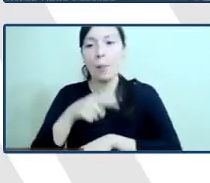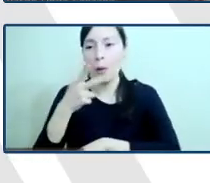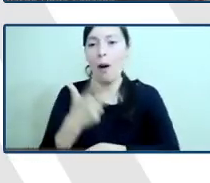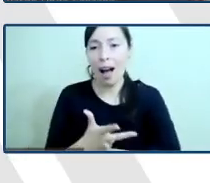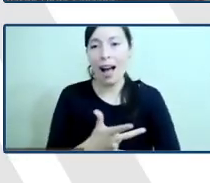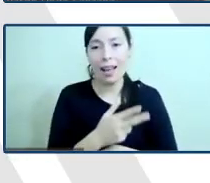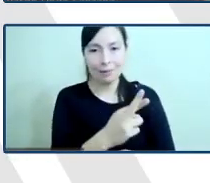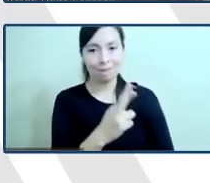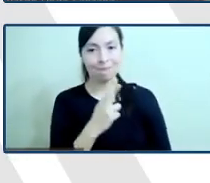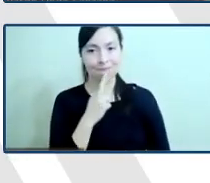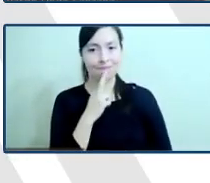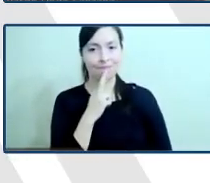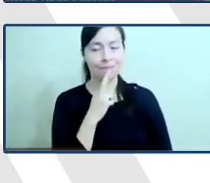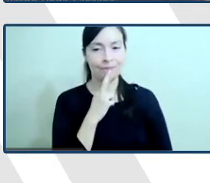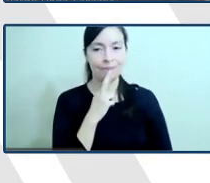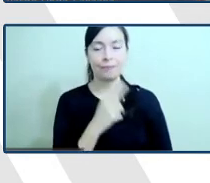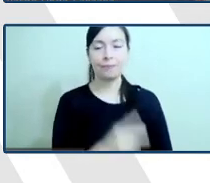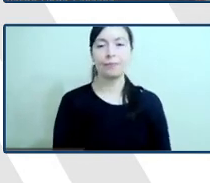para responder.